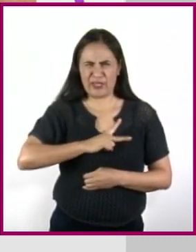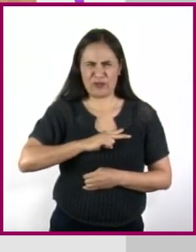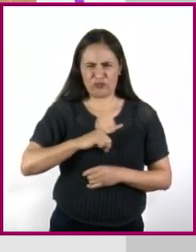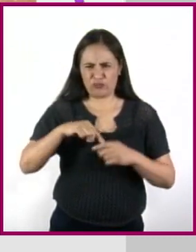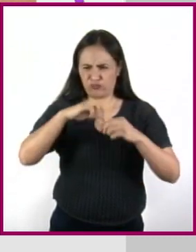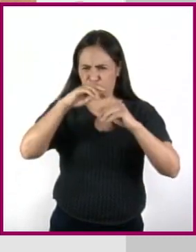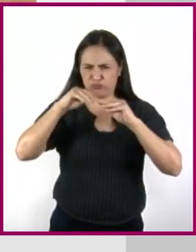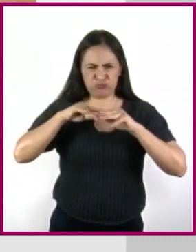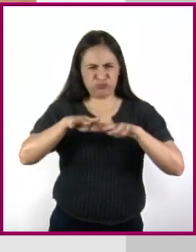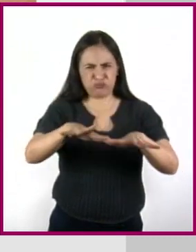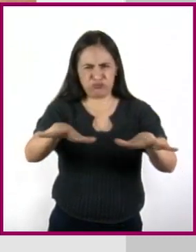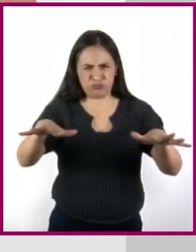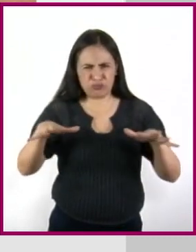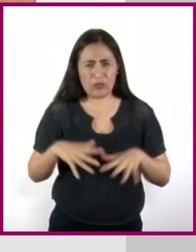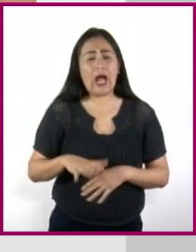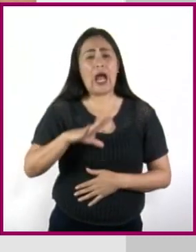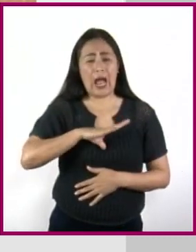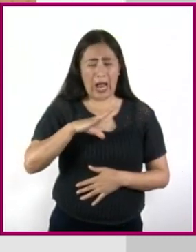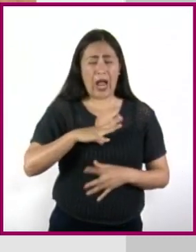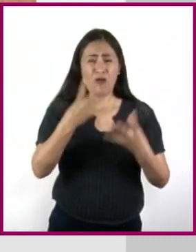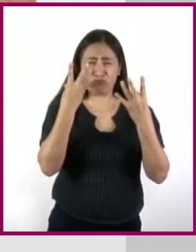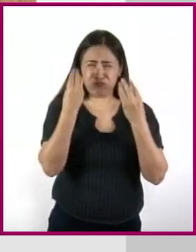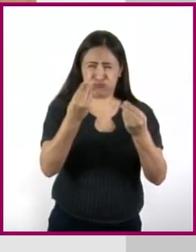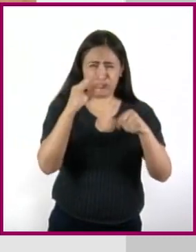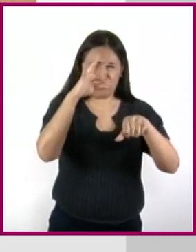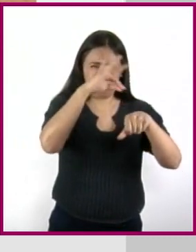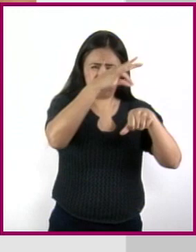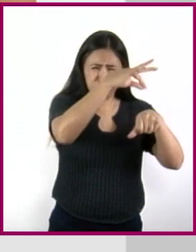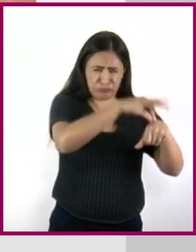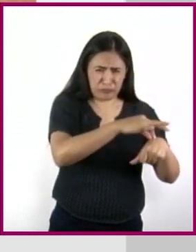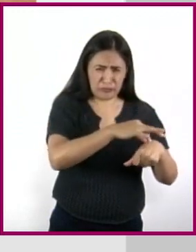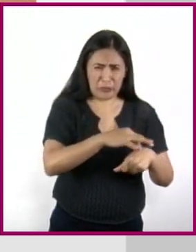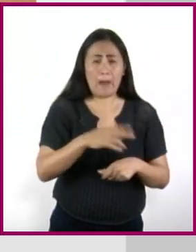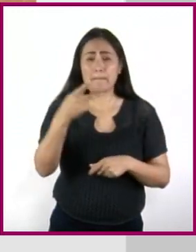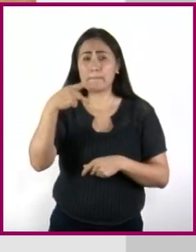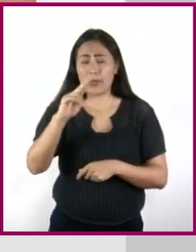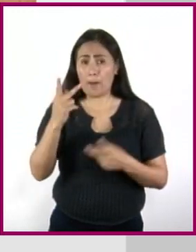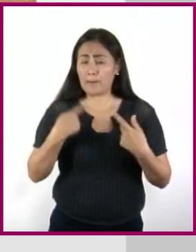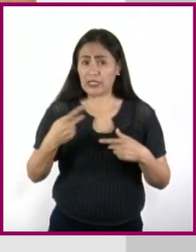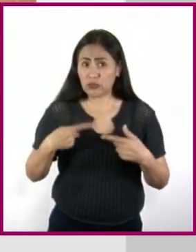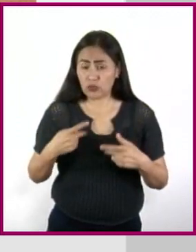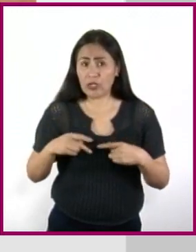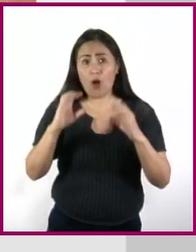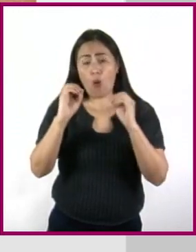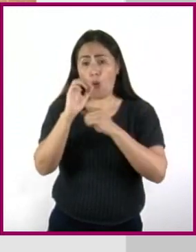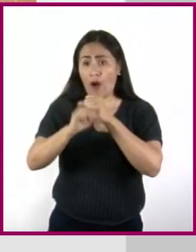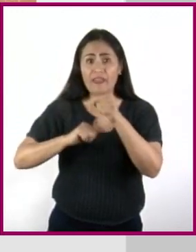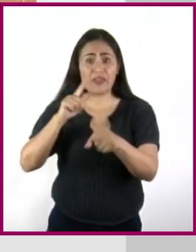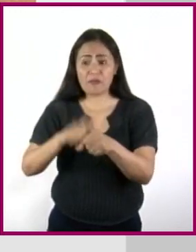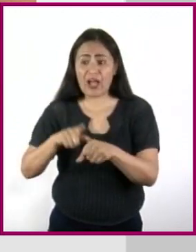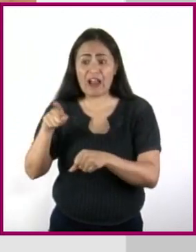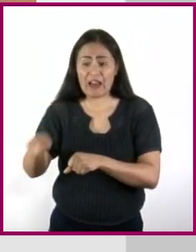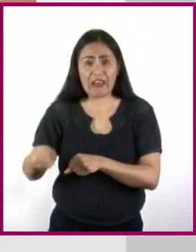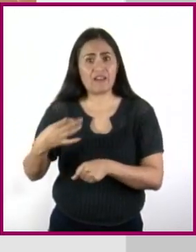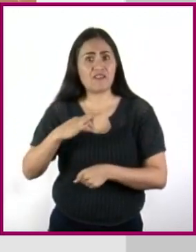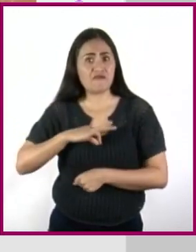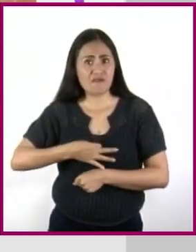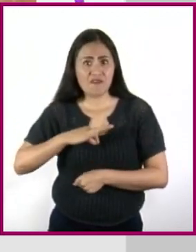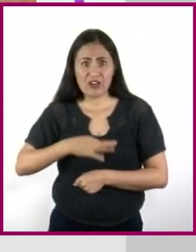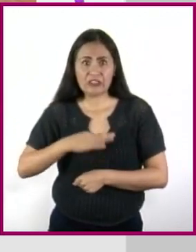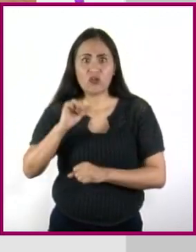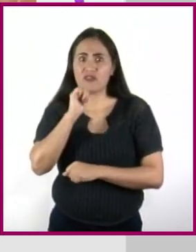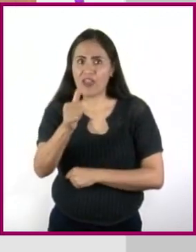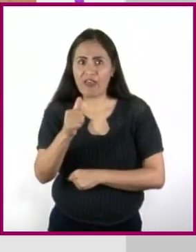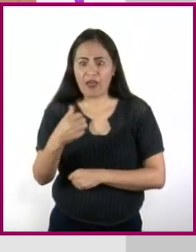estar una gran cantidad de mosquitos, pero si no hay una persona o un animal que esté infectado, pues no va a haber una transmisión. Pero